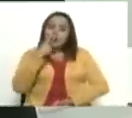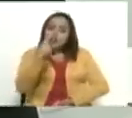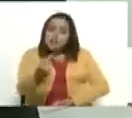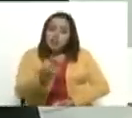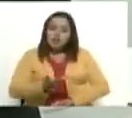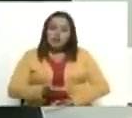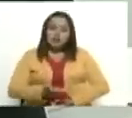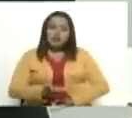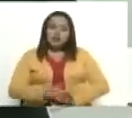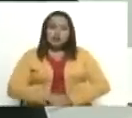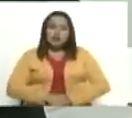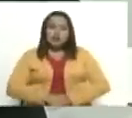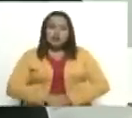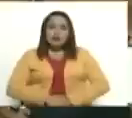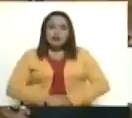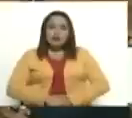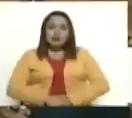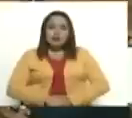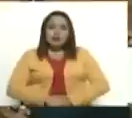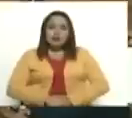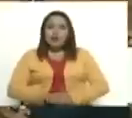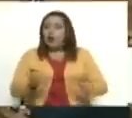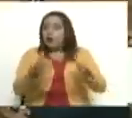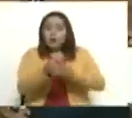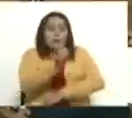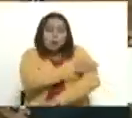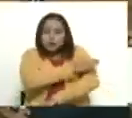Timoteo. Los de la oposición.